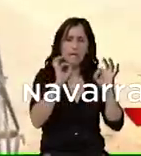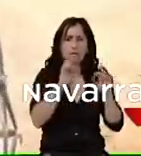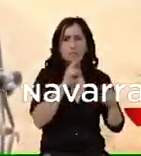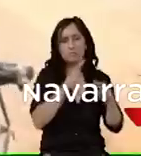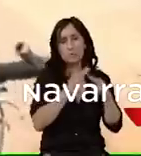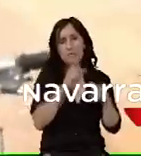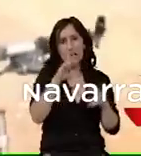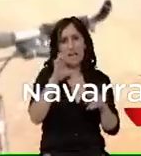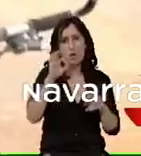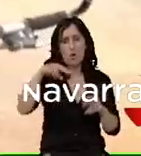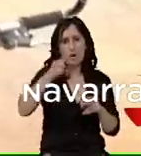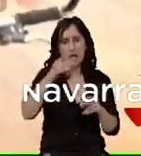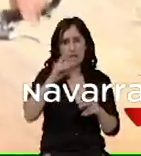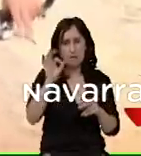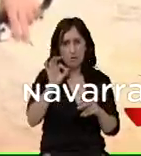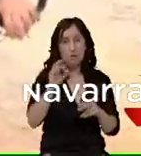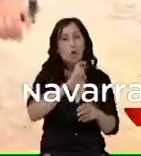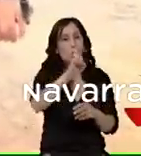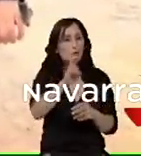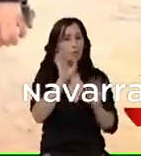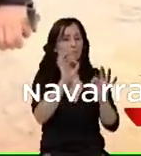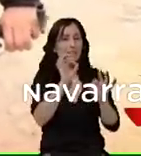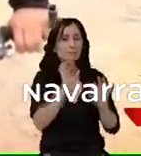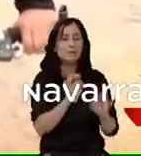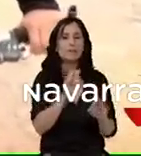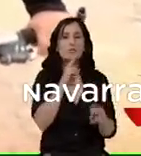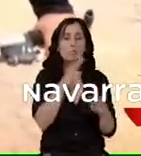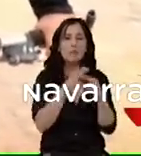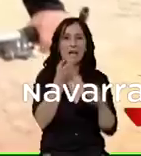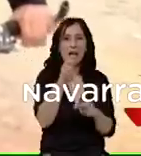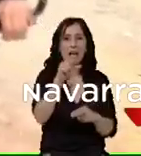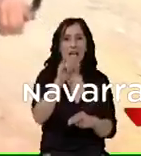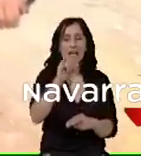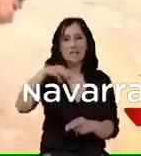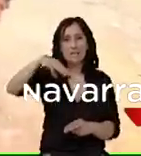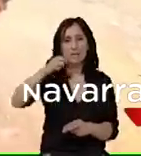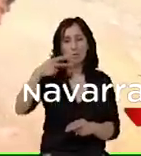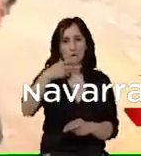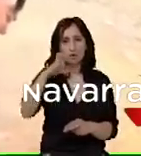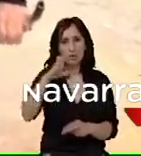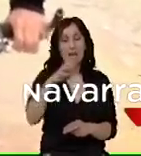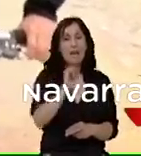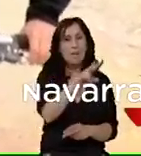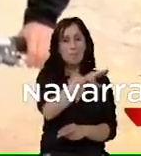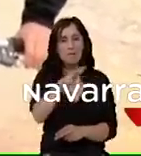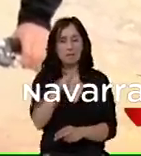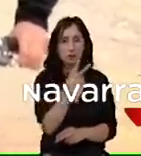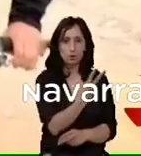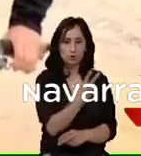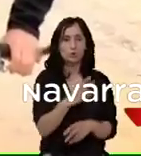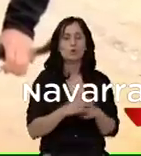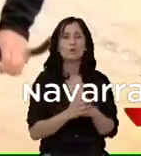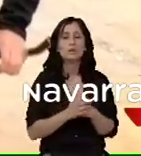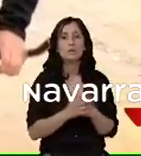un poquito especial que es el alimoche, que ahora mismo en la Bardena solo tenemos dos parejas de alimoches. Es la razón por la